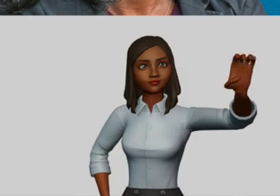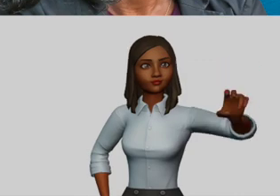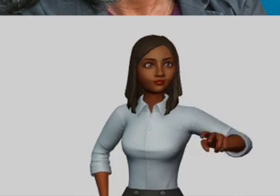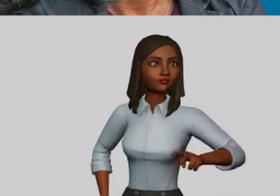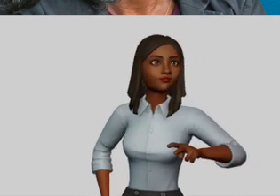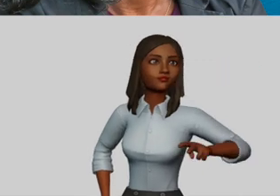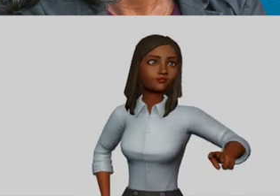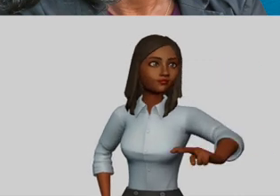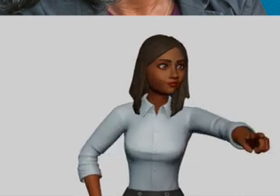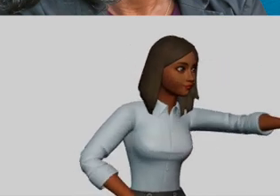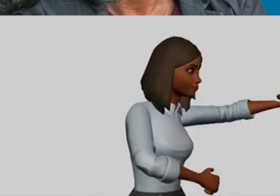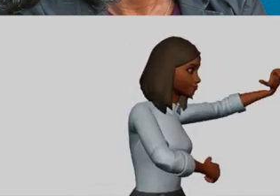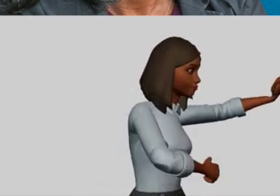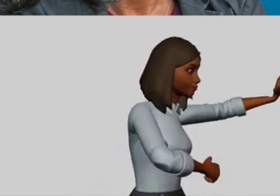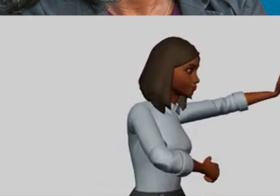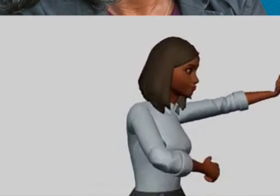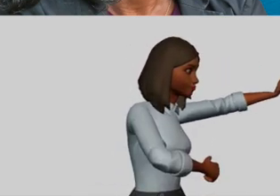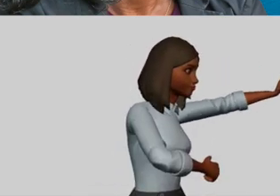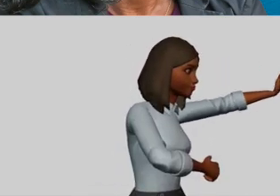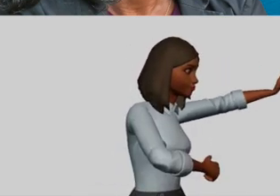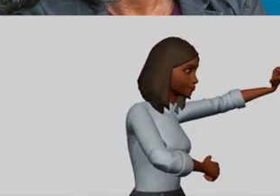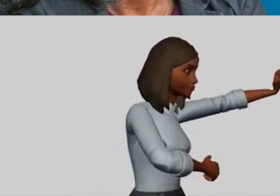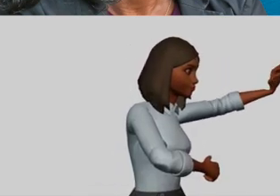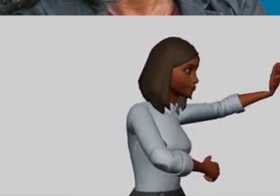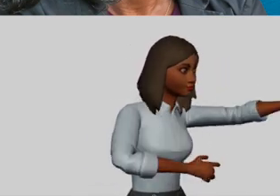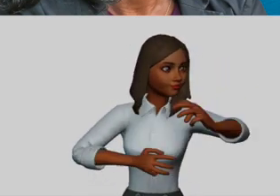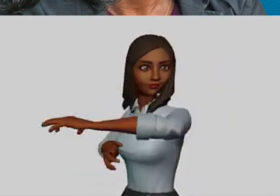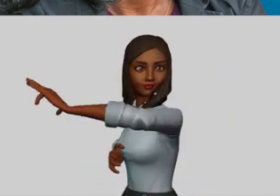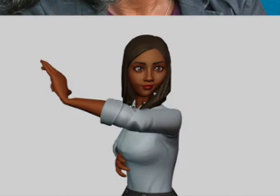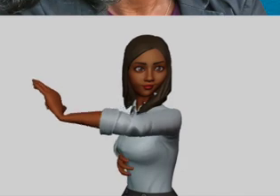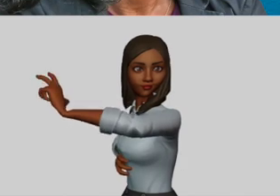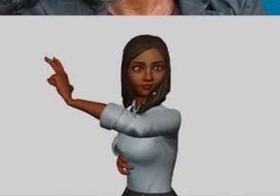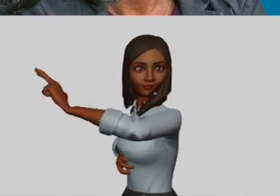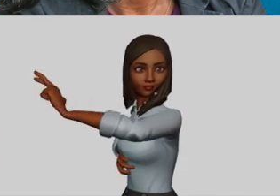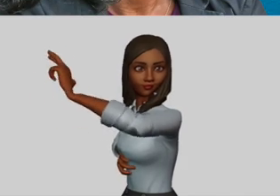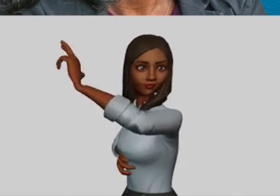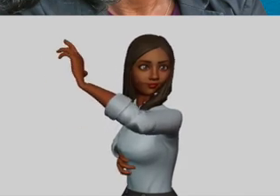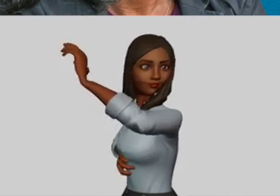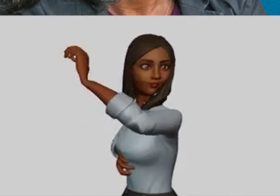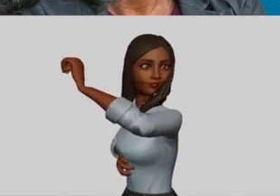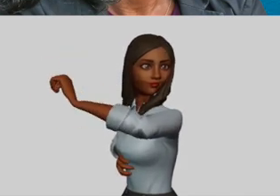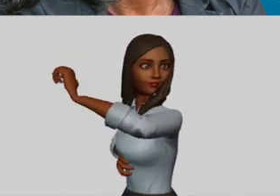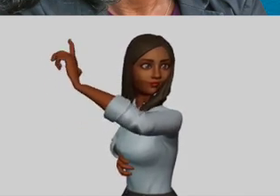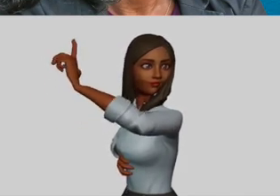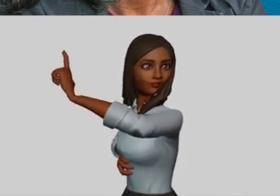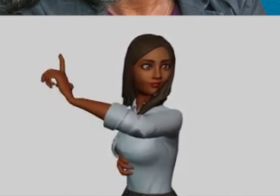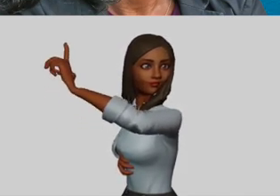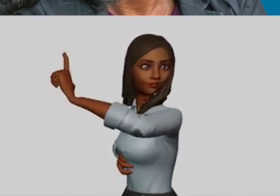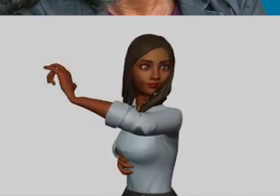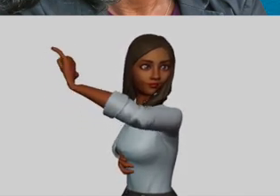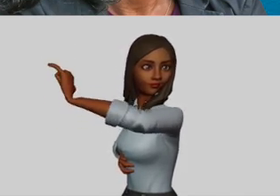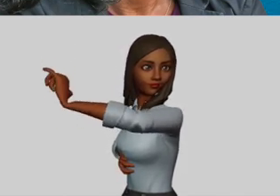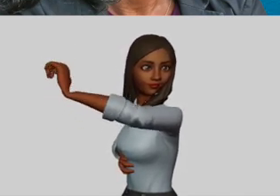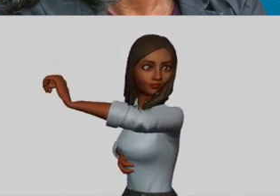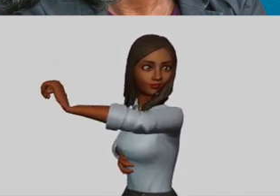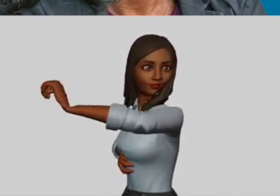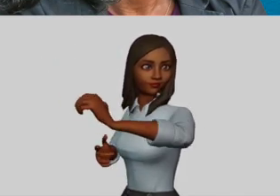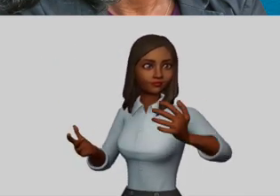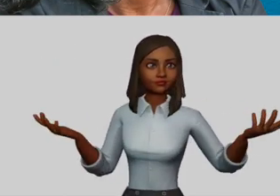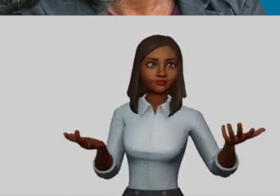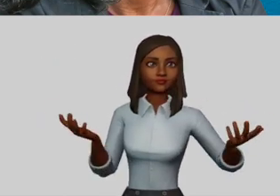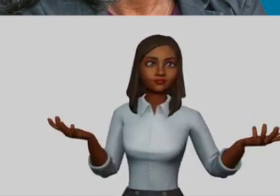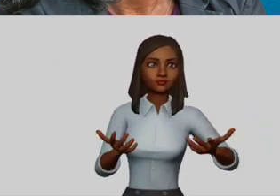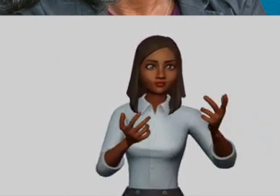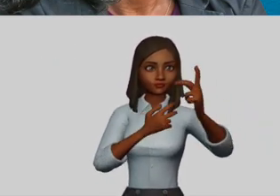trabajo. Háblanos de esa experiencia. Cuéntanos quiénes son, de dónde vienen. ¿Son dominicanos? ¿No son